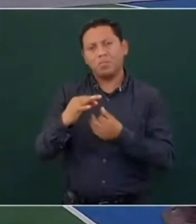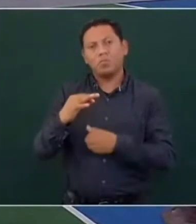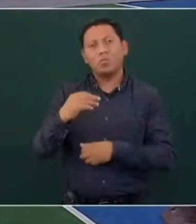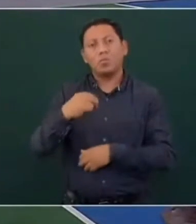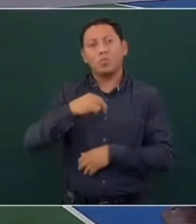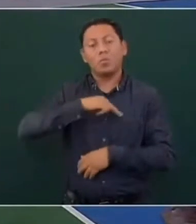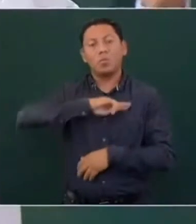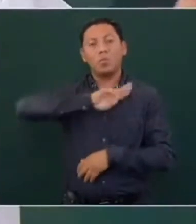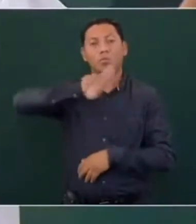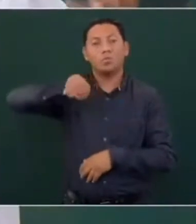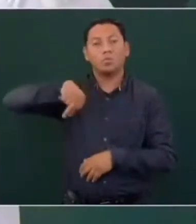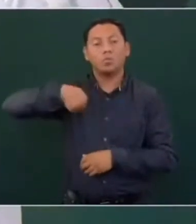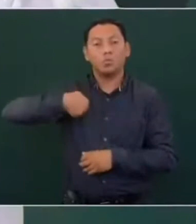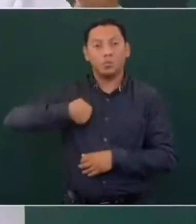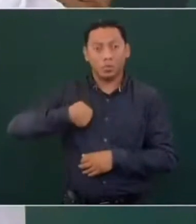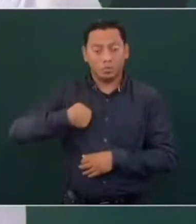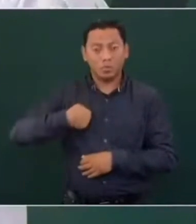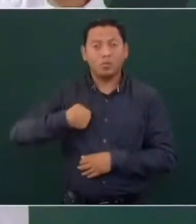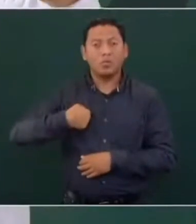nuestro